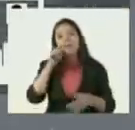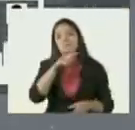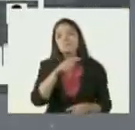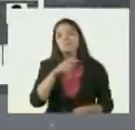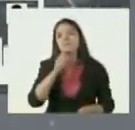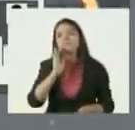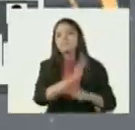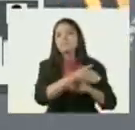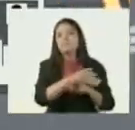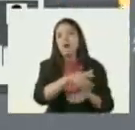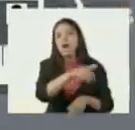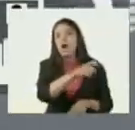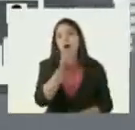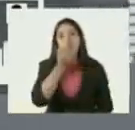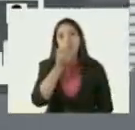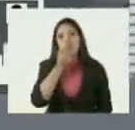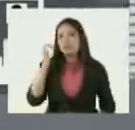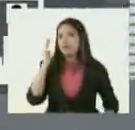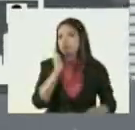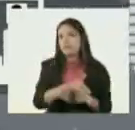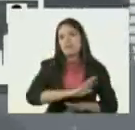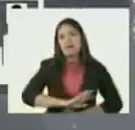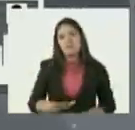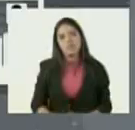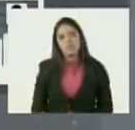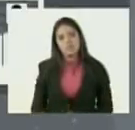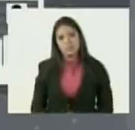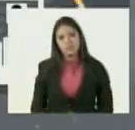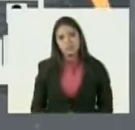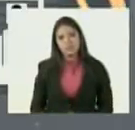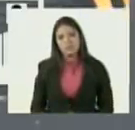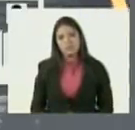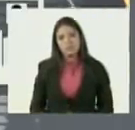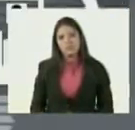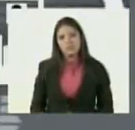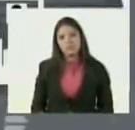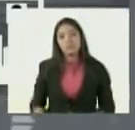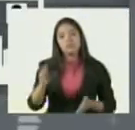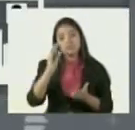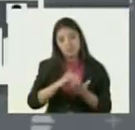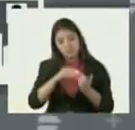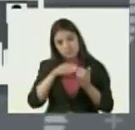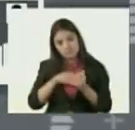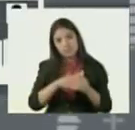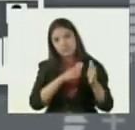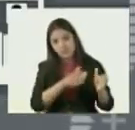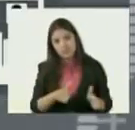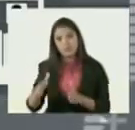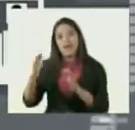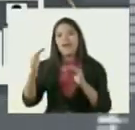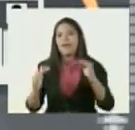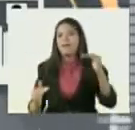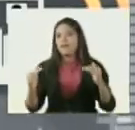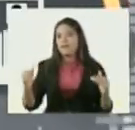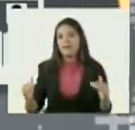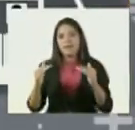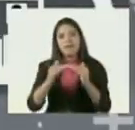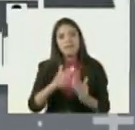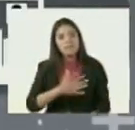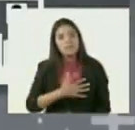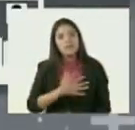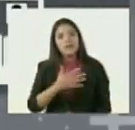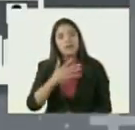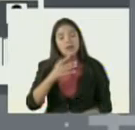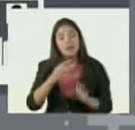especuladores y castigarlos severamente y restituir el equilibrio en la fijación de precios.